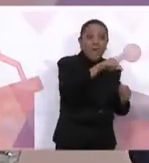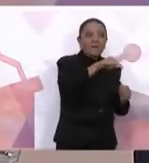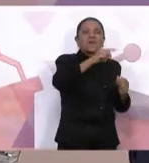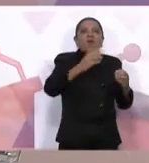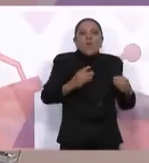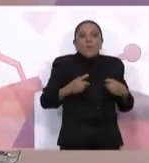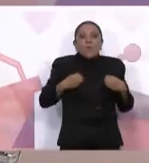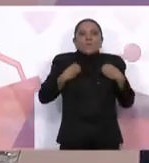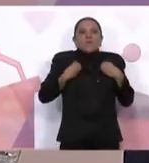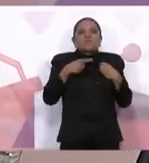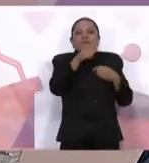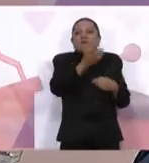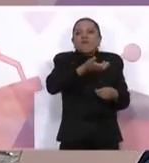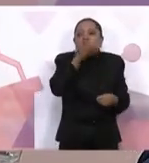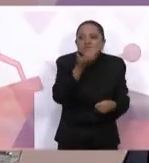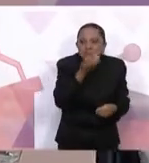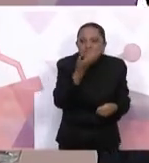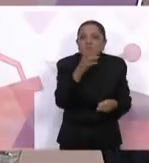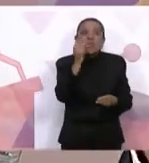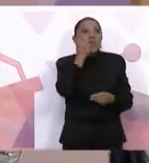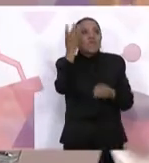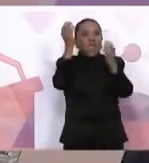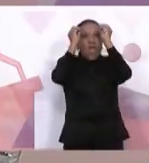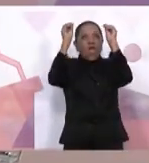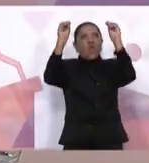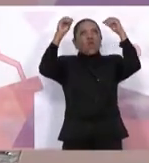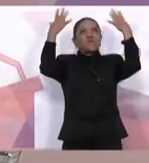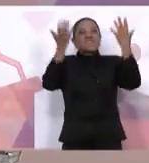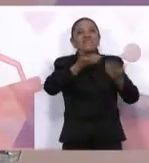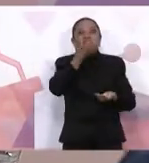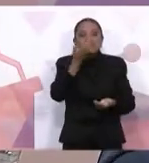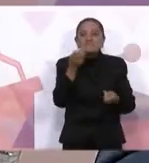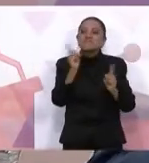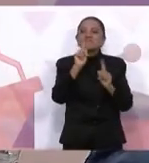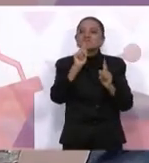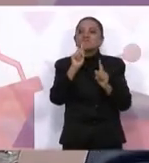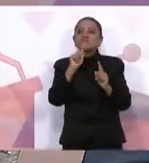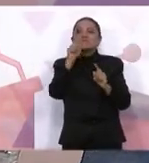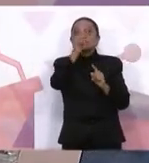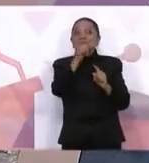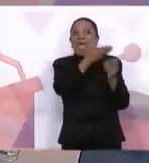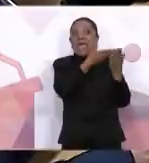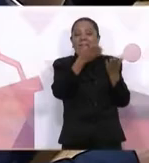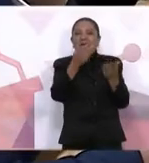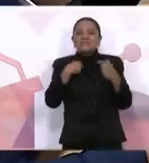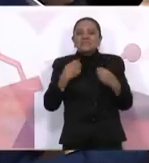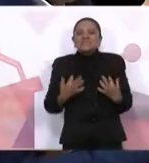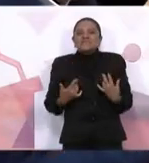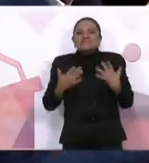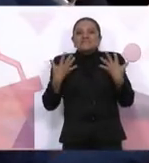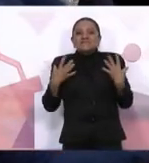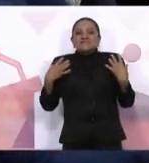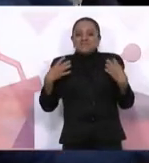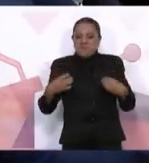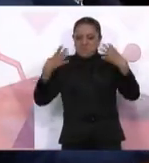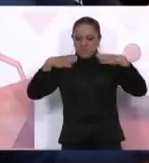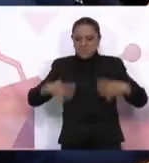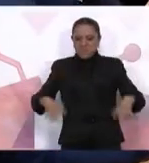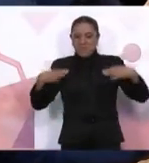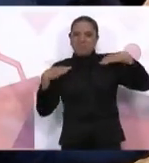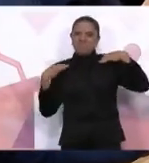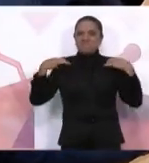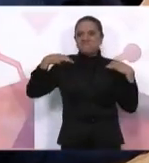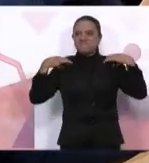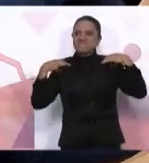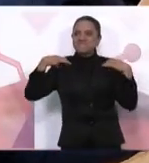decían que no se nos olviden las tradiciones llegaron vestidos de chinelos y eso para mí fue un motivo enorme de emoción y bailaron y estuvimos